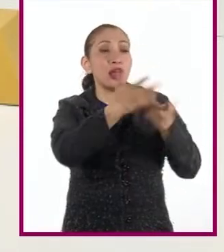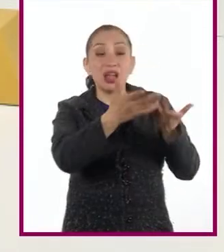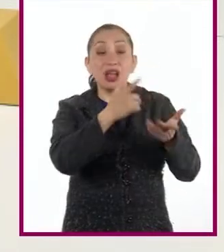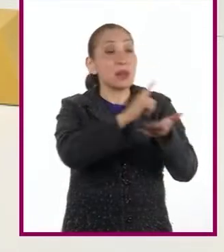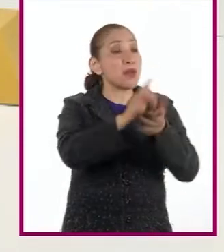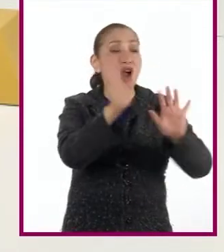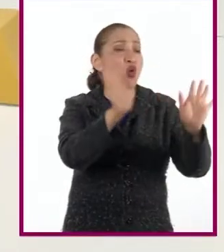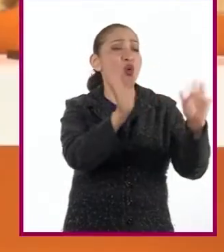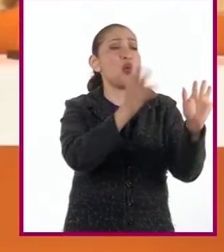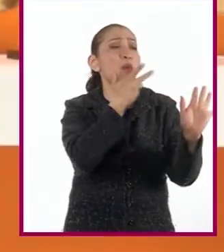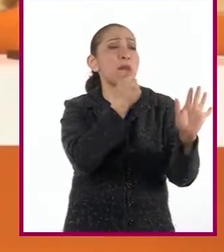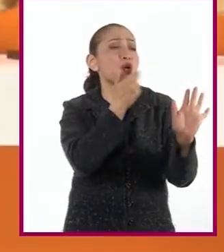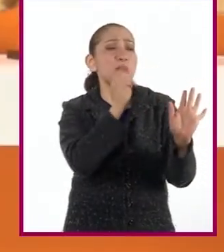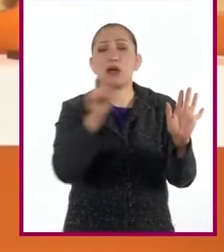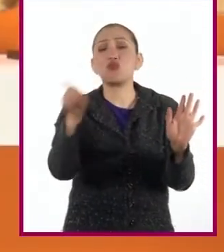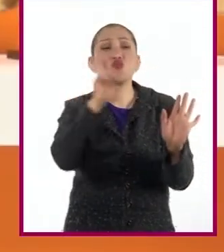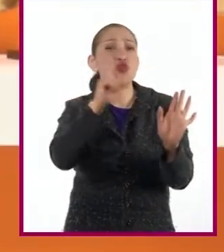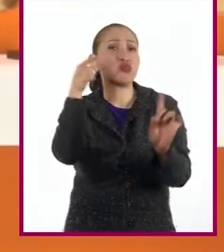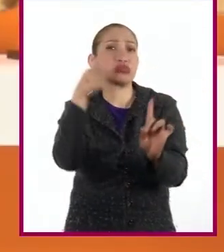quehaceres del hogar.